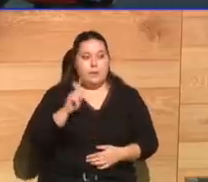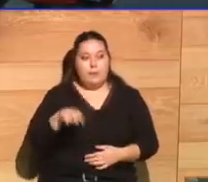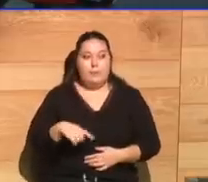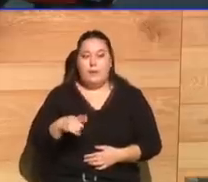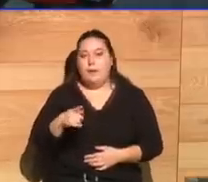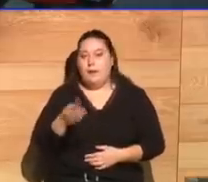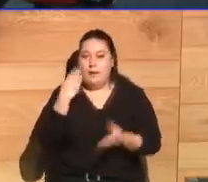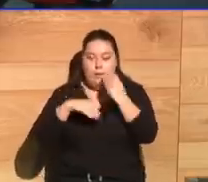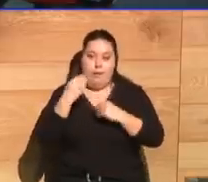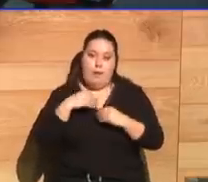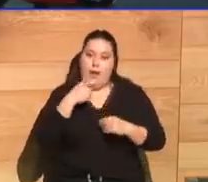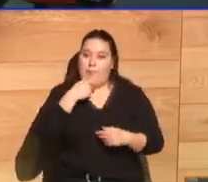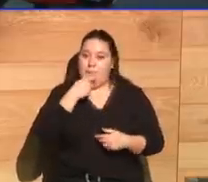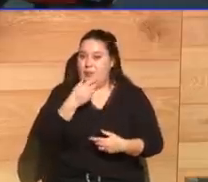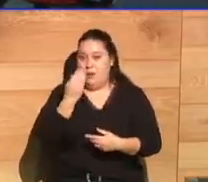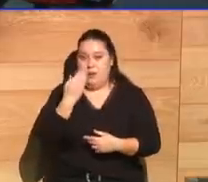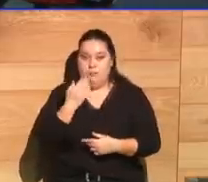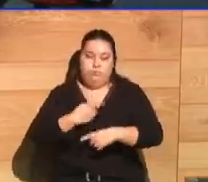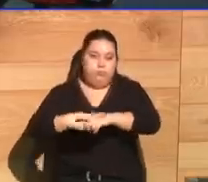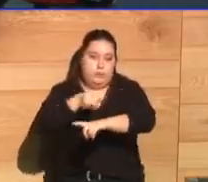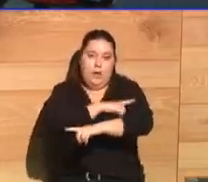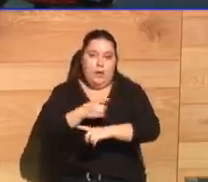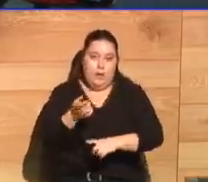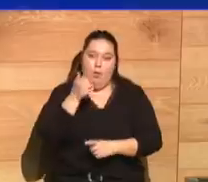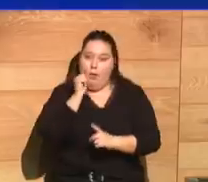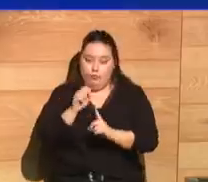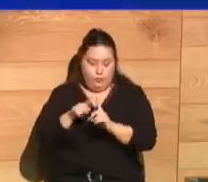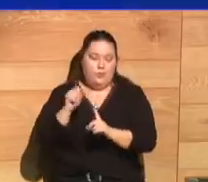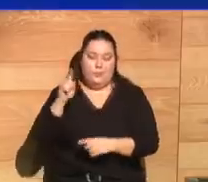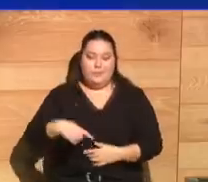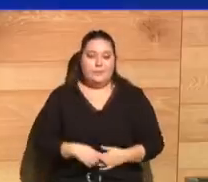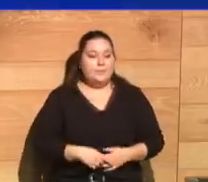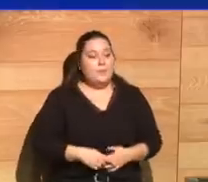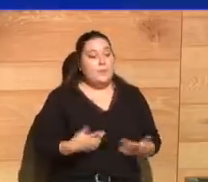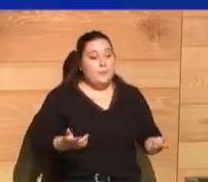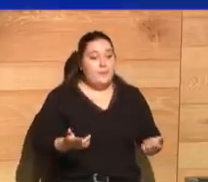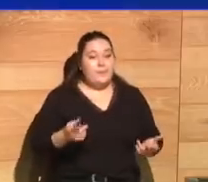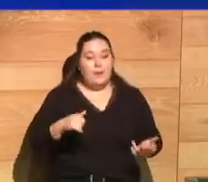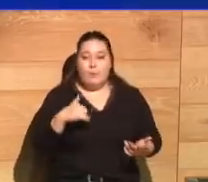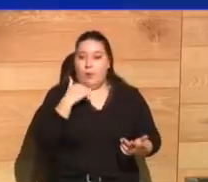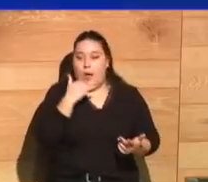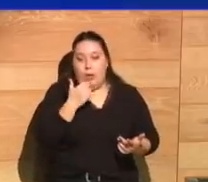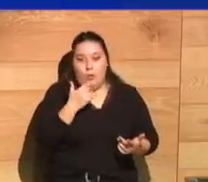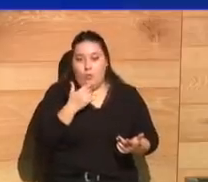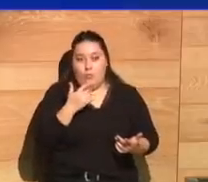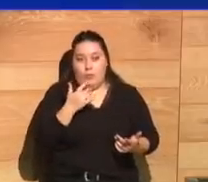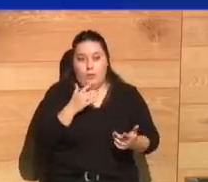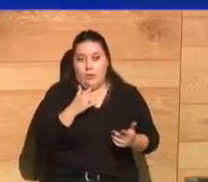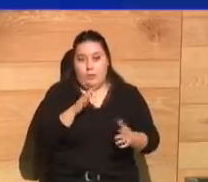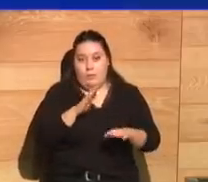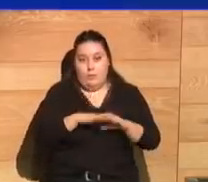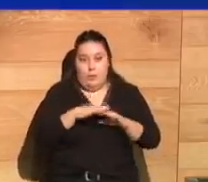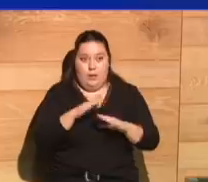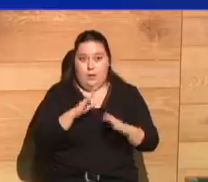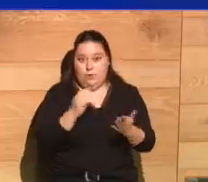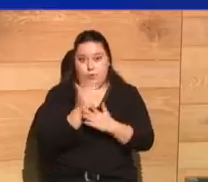pizza, también es que Marlon Brando, claro. Fue un poco de dominó, porque el proceso es inverso. Primero el problema